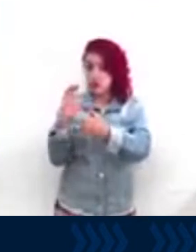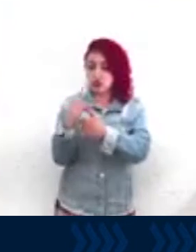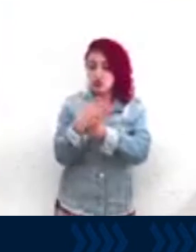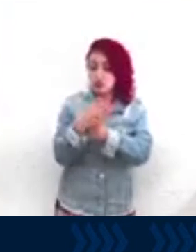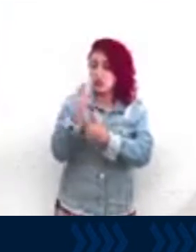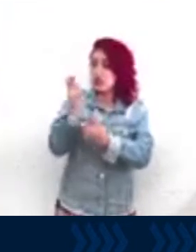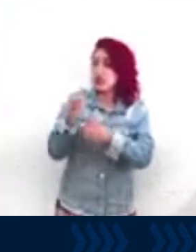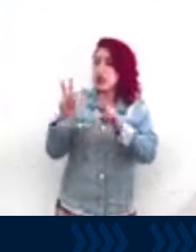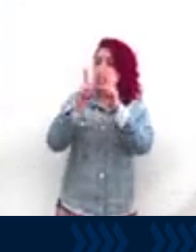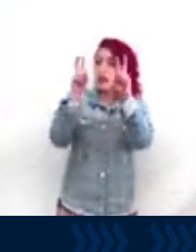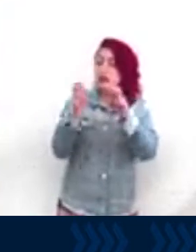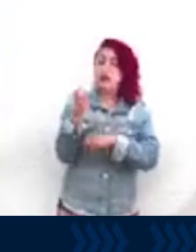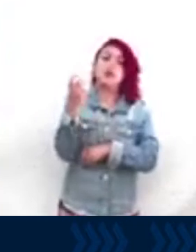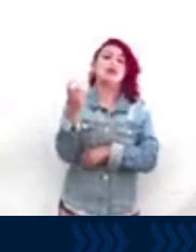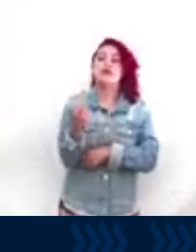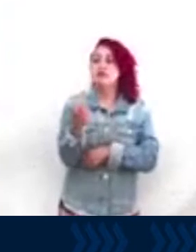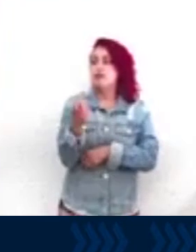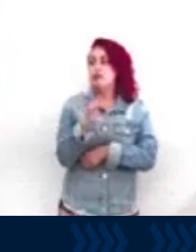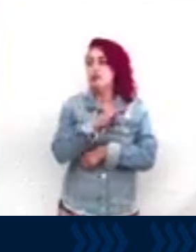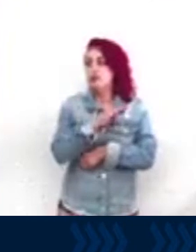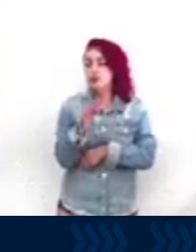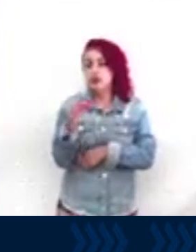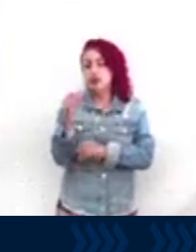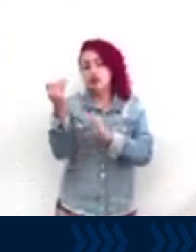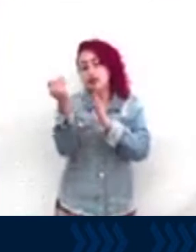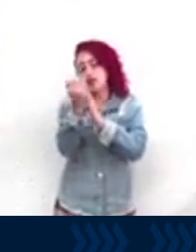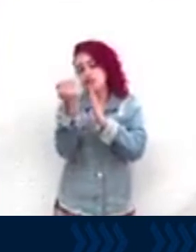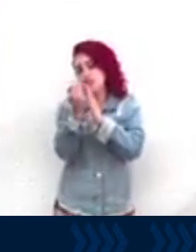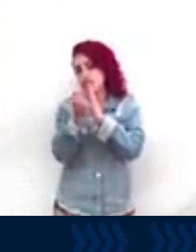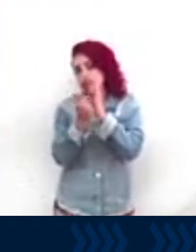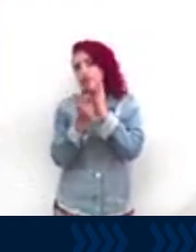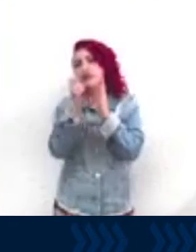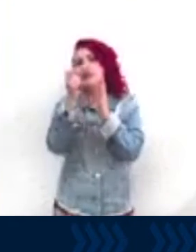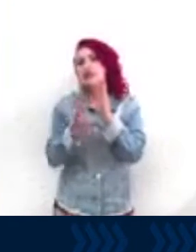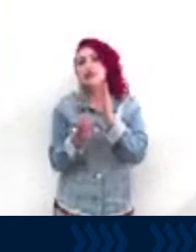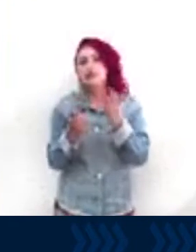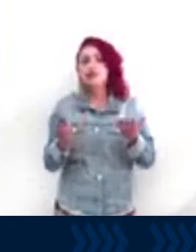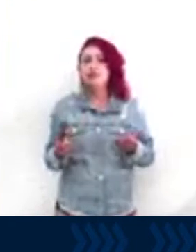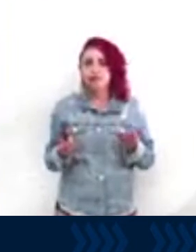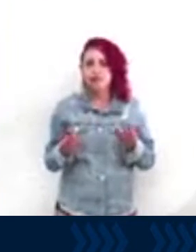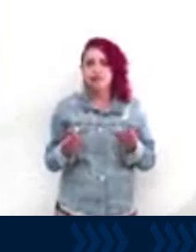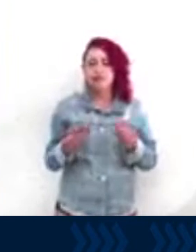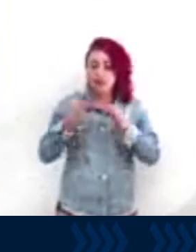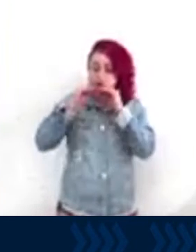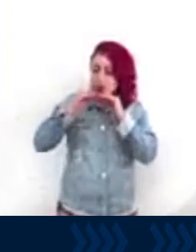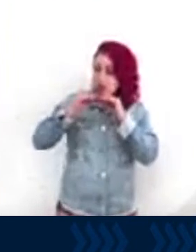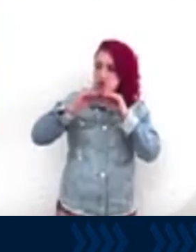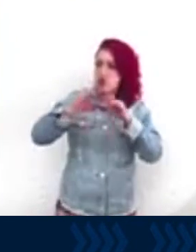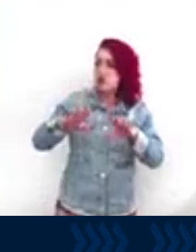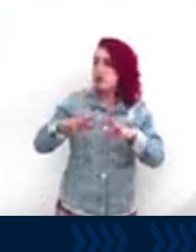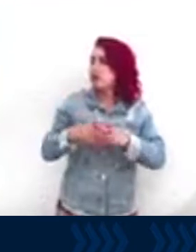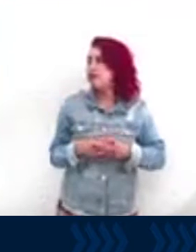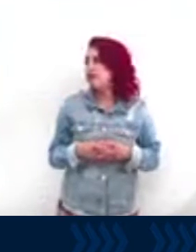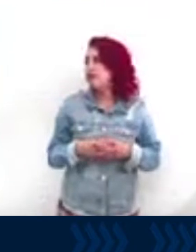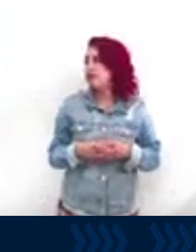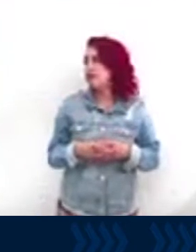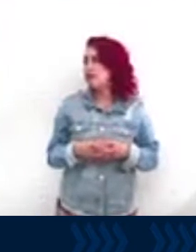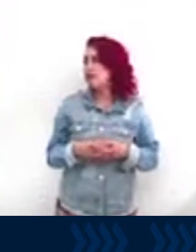por tratarse de este tema, puedan dictaminar y entonces emitir